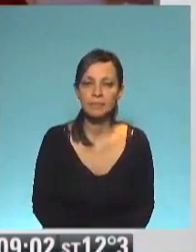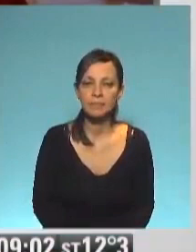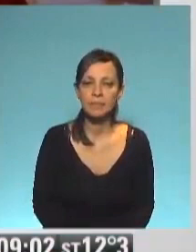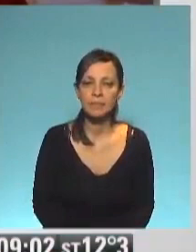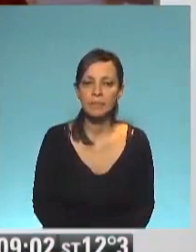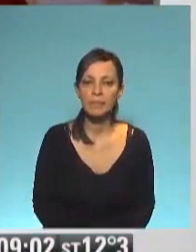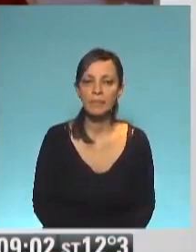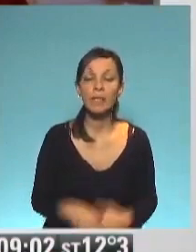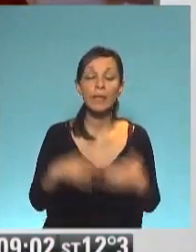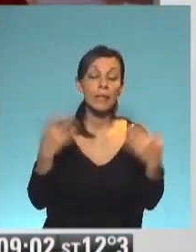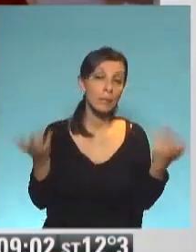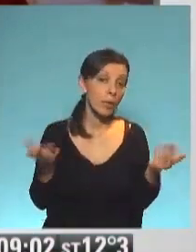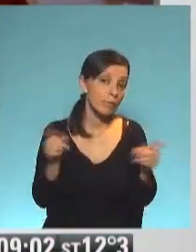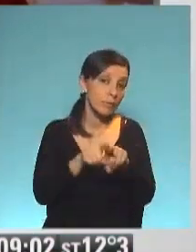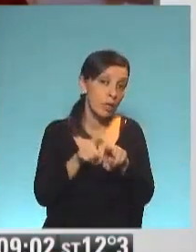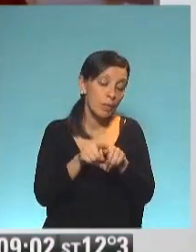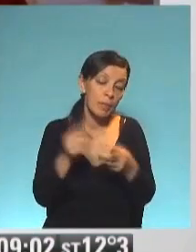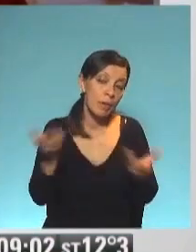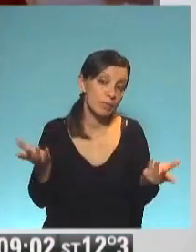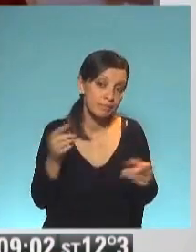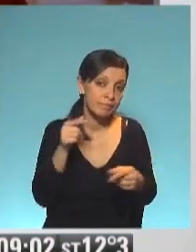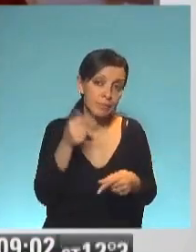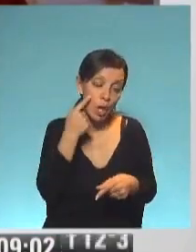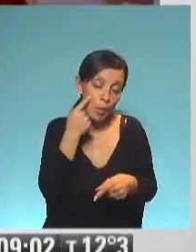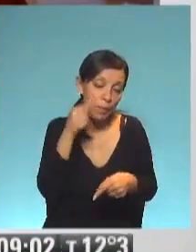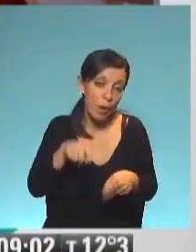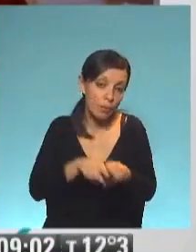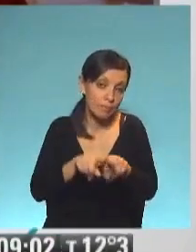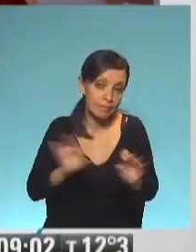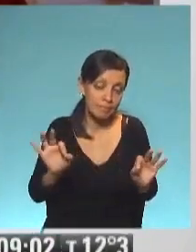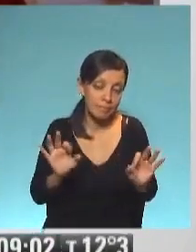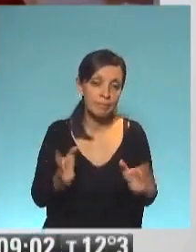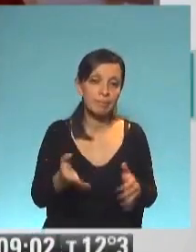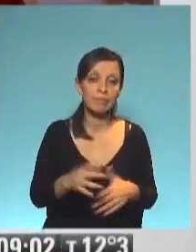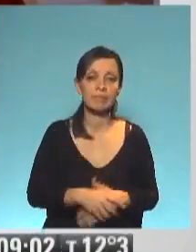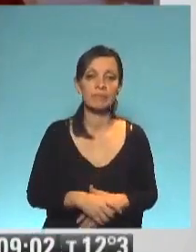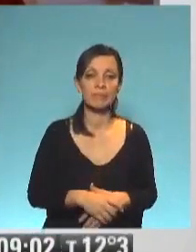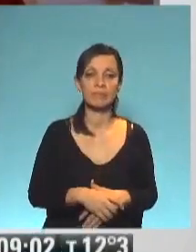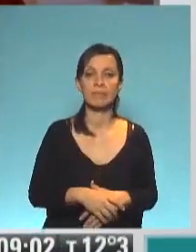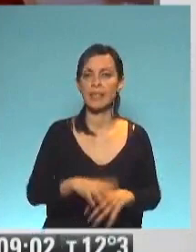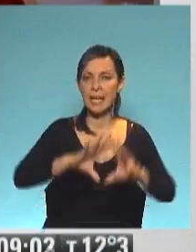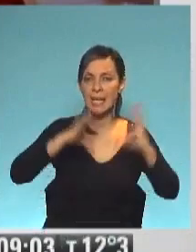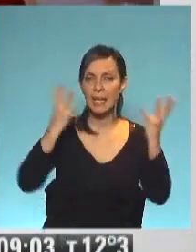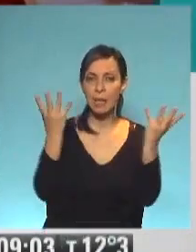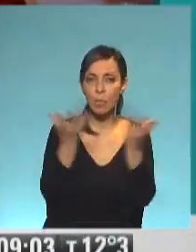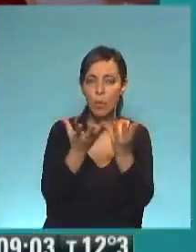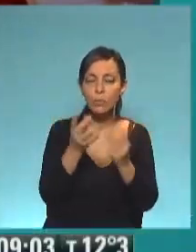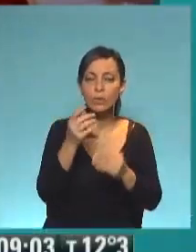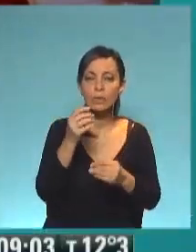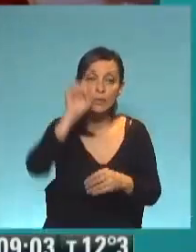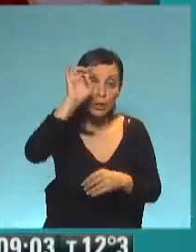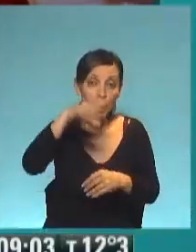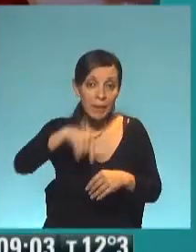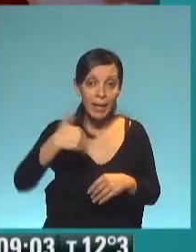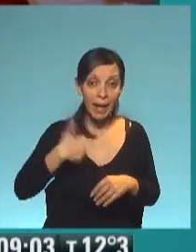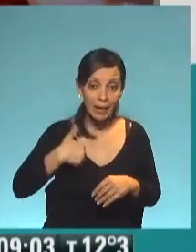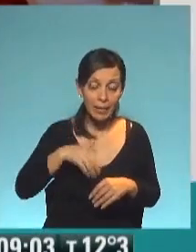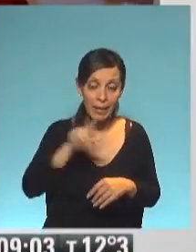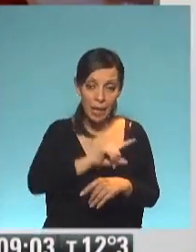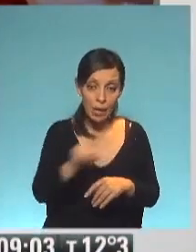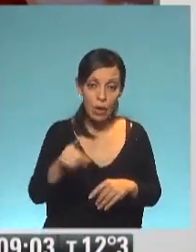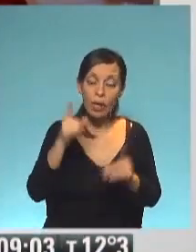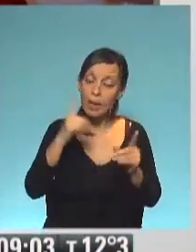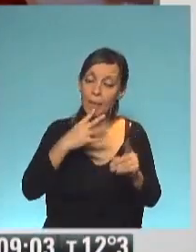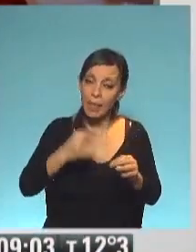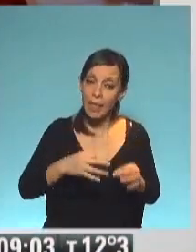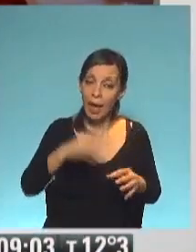Bueno, lo que estamos viendo, digamos, en esta pandemia y en el mundo, digamos, no solo en Argentina, es que, bueno, ha sido un gran